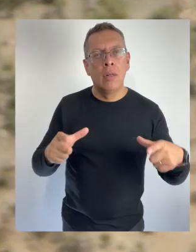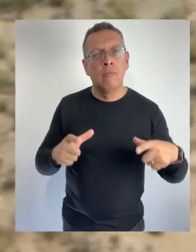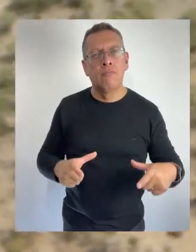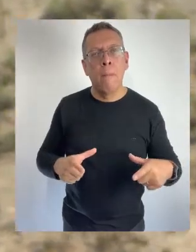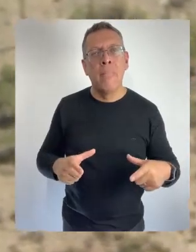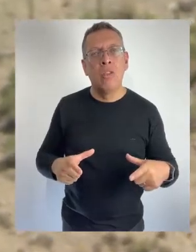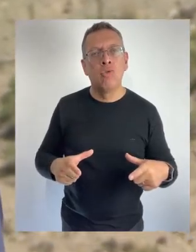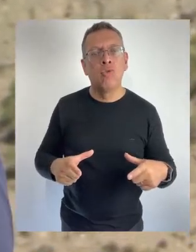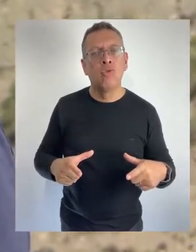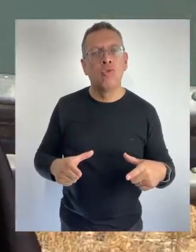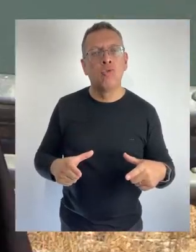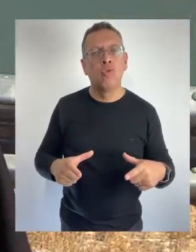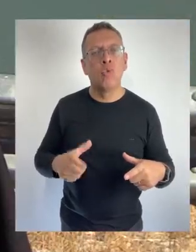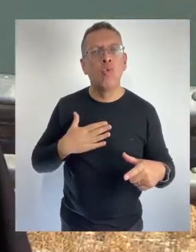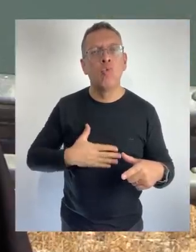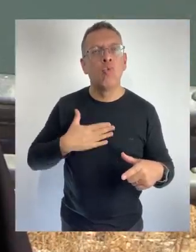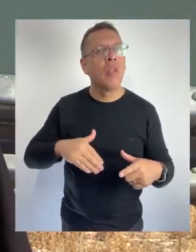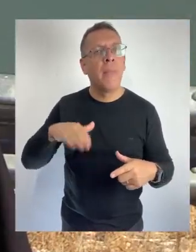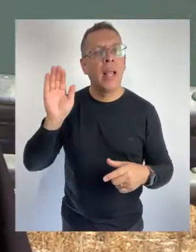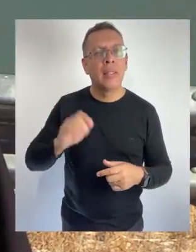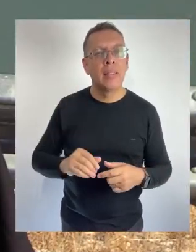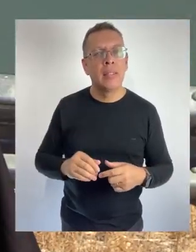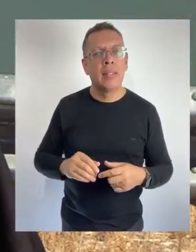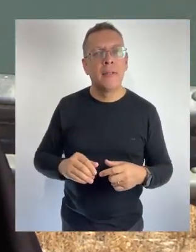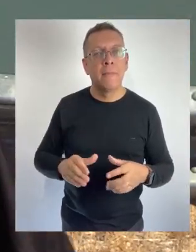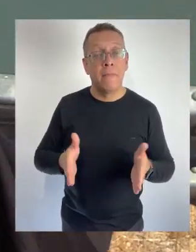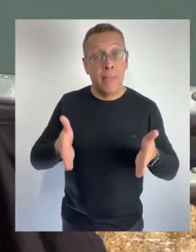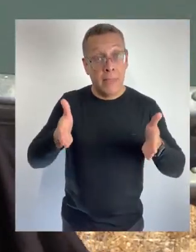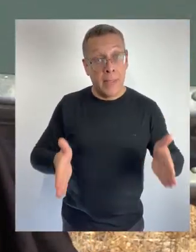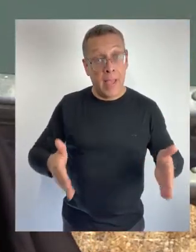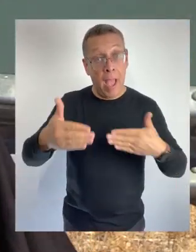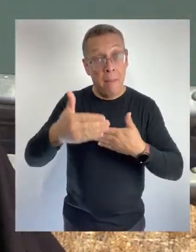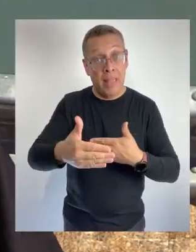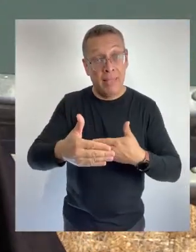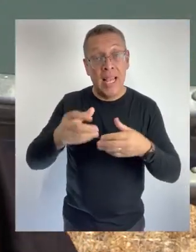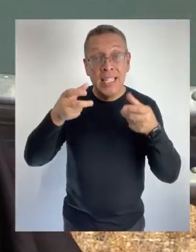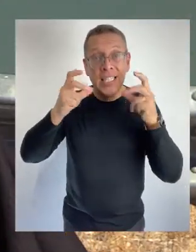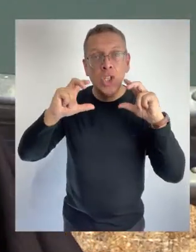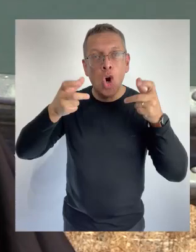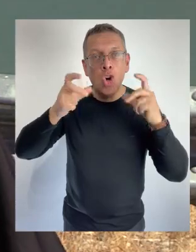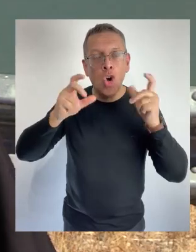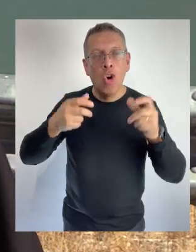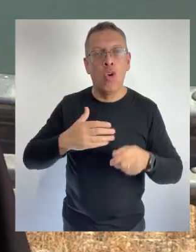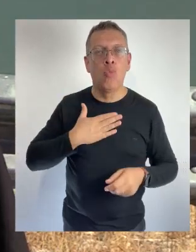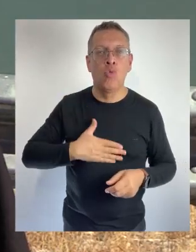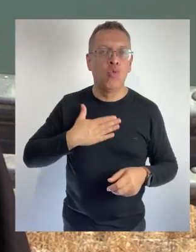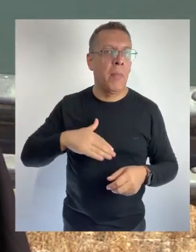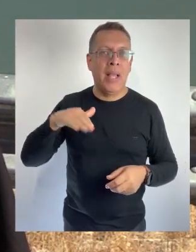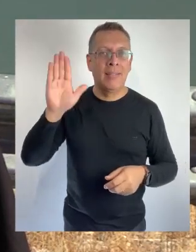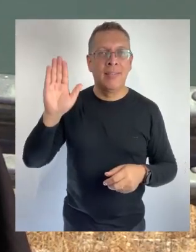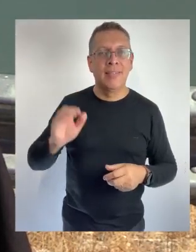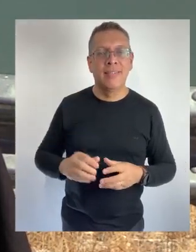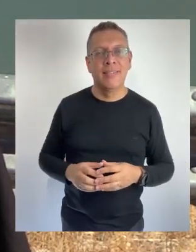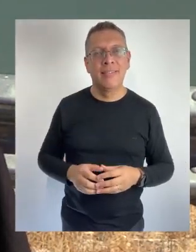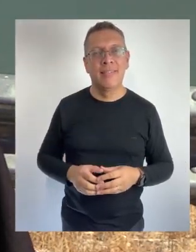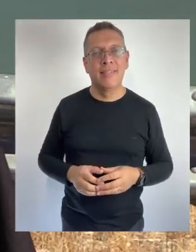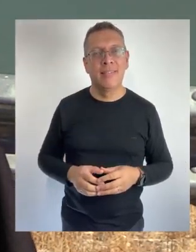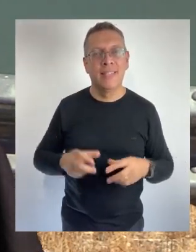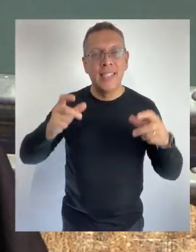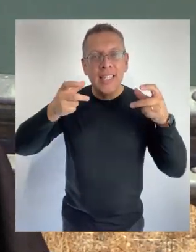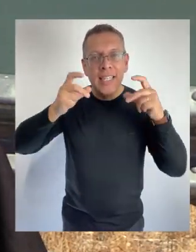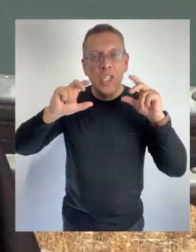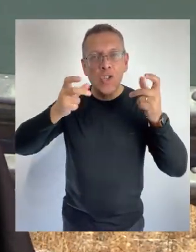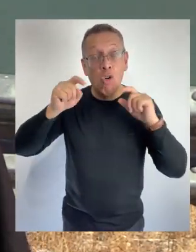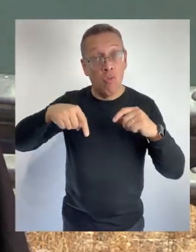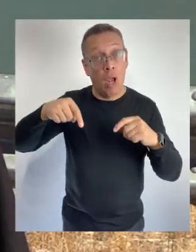¿Eh? El pastel de choclo. El pastel de choclo, porque en este momento el choclo baja. Sí, el precio. Baja de